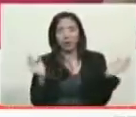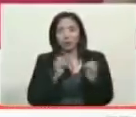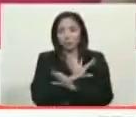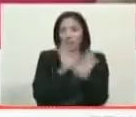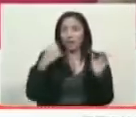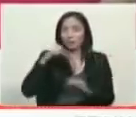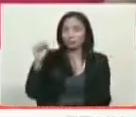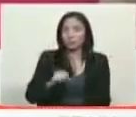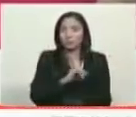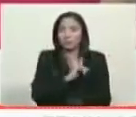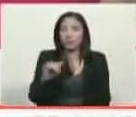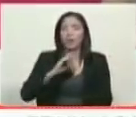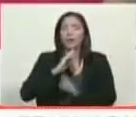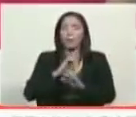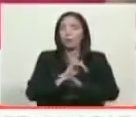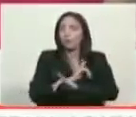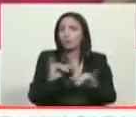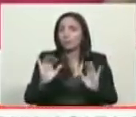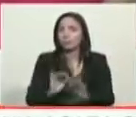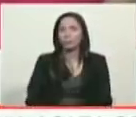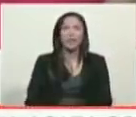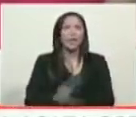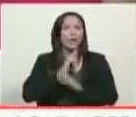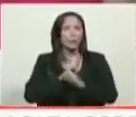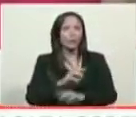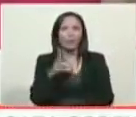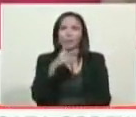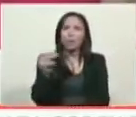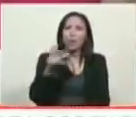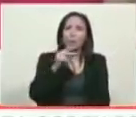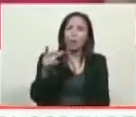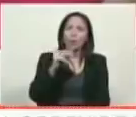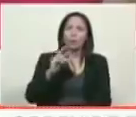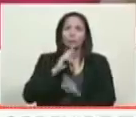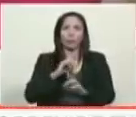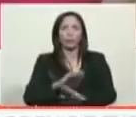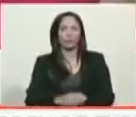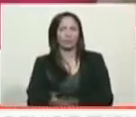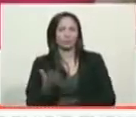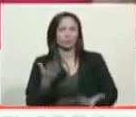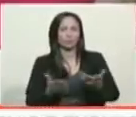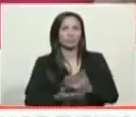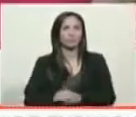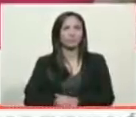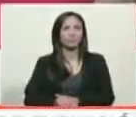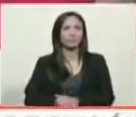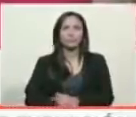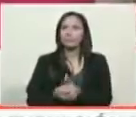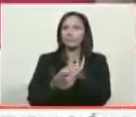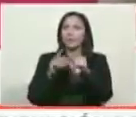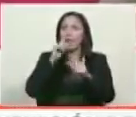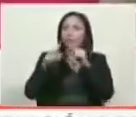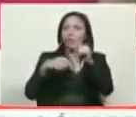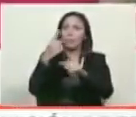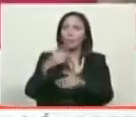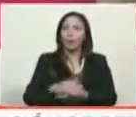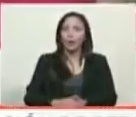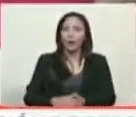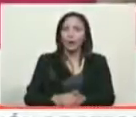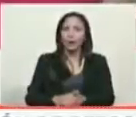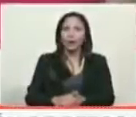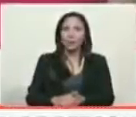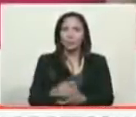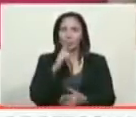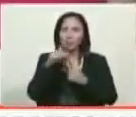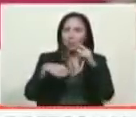fue así. Él se empeñó en decir que no. Por ahí creo que salió ya cuando él va entrando